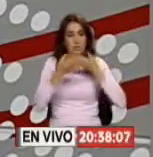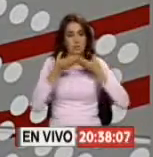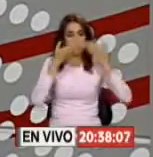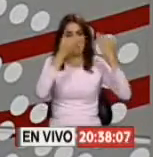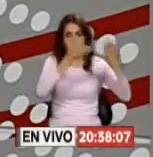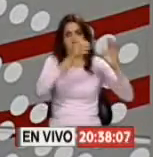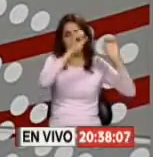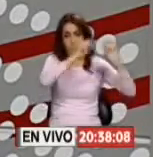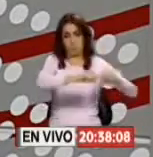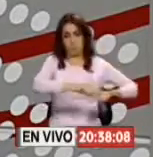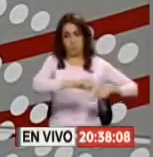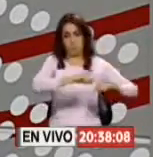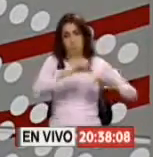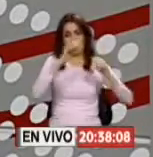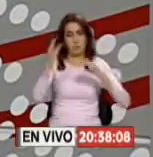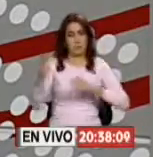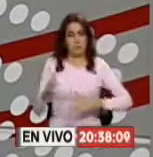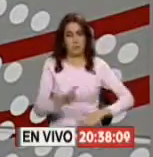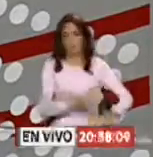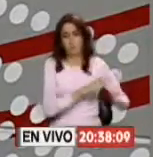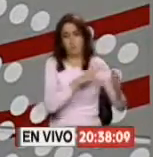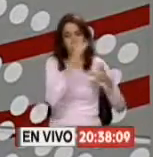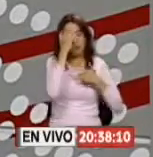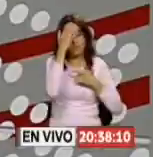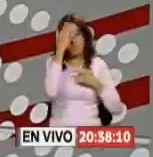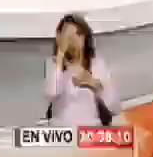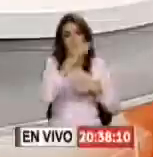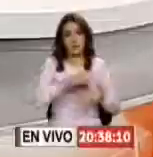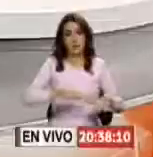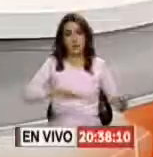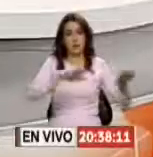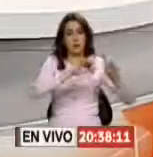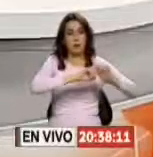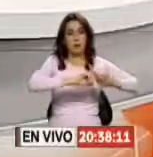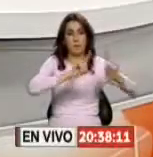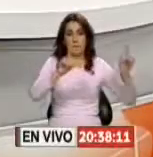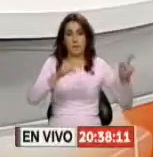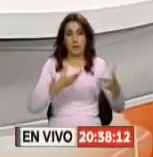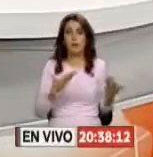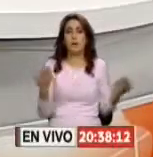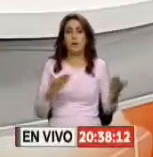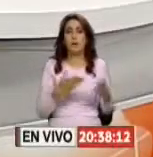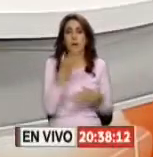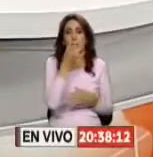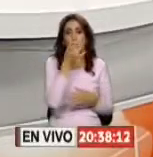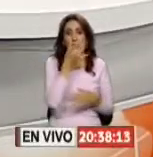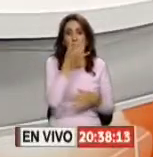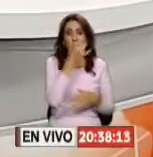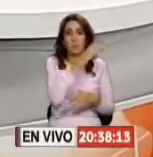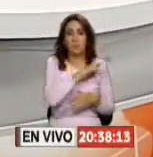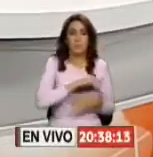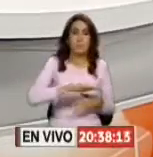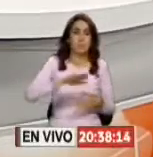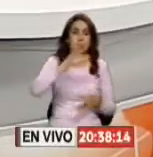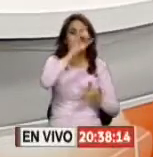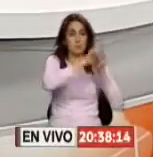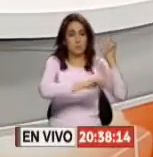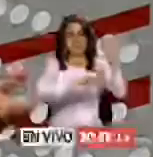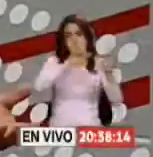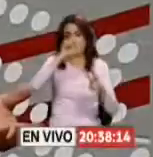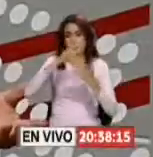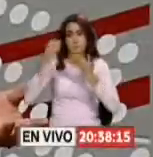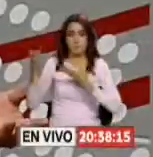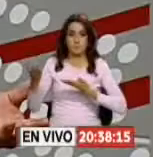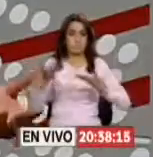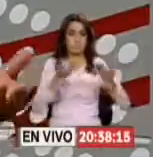para poder paliar la enfermedad de alguna manera. Sin embargo, no existen los medicamentos para que los pacientes del cáncer